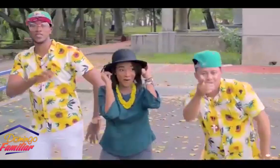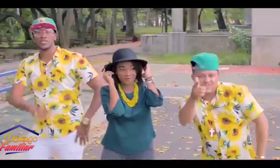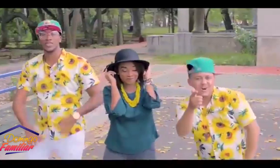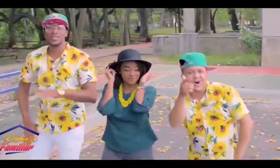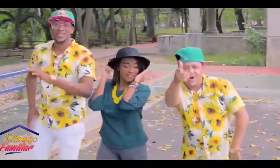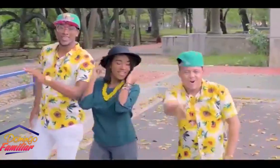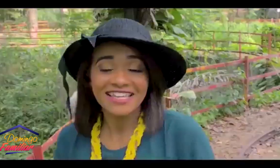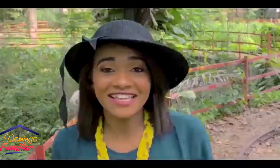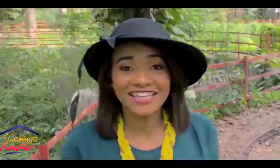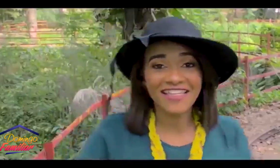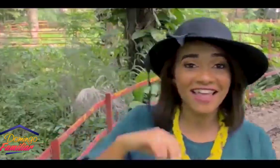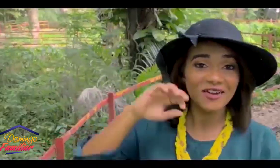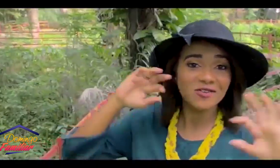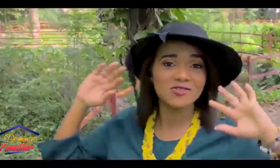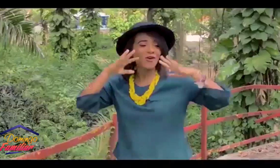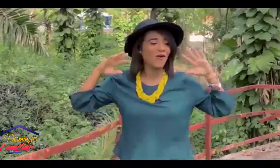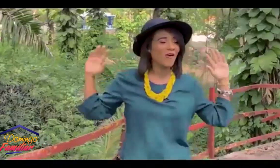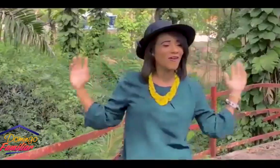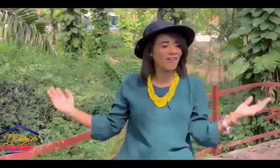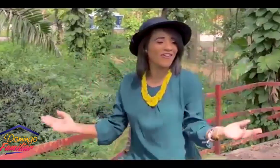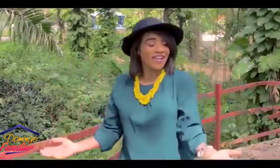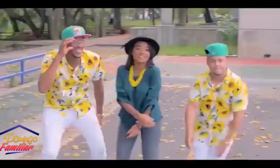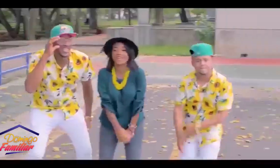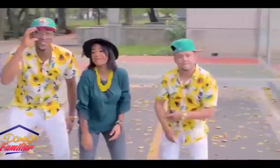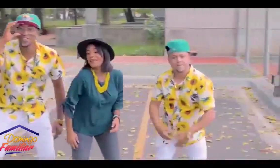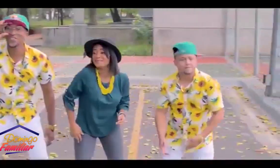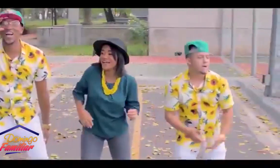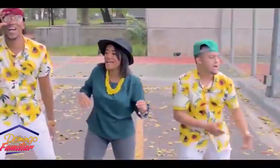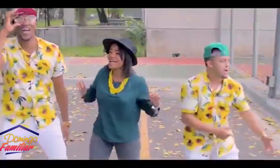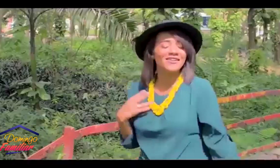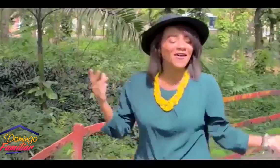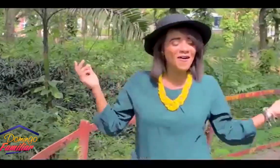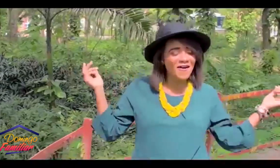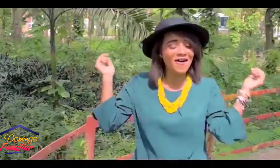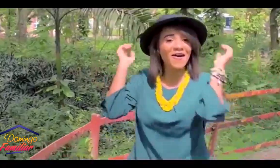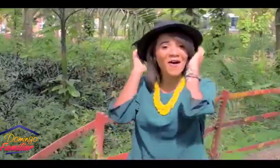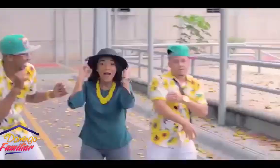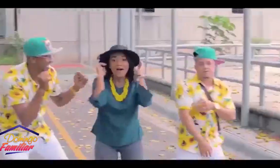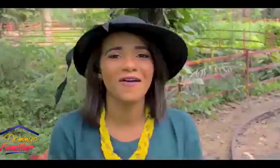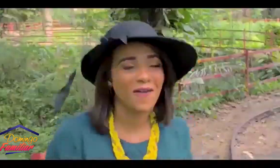oh, oh, oh. En cada rostro de mi hermano.